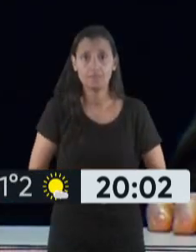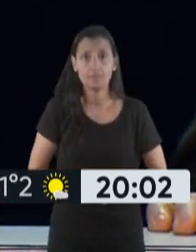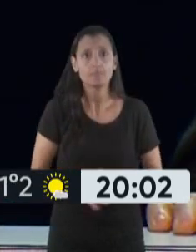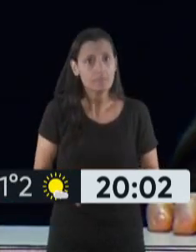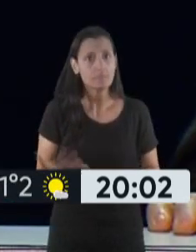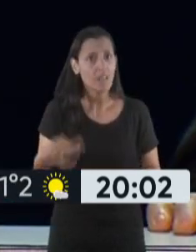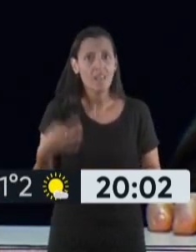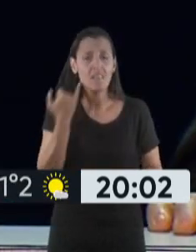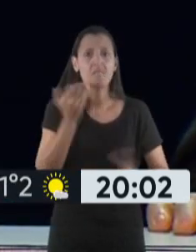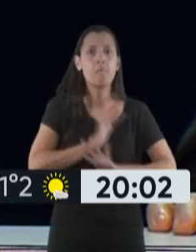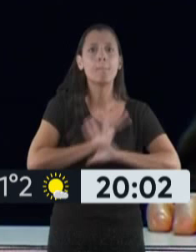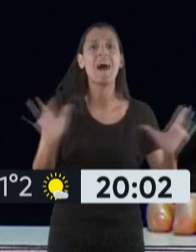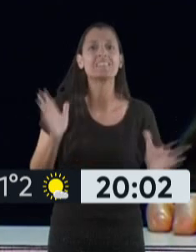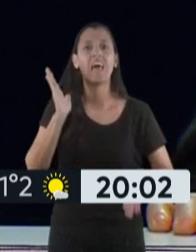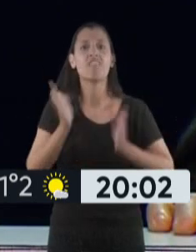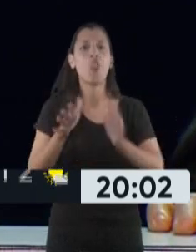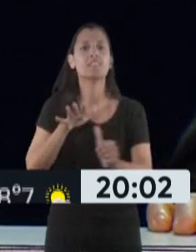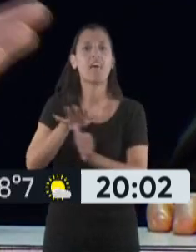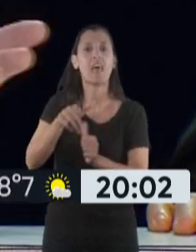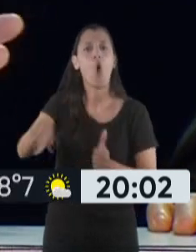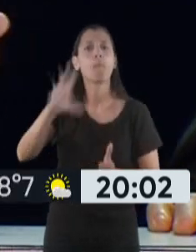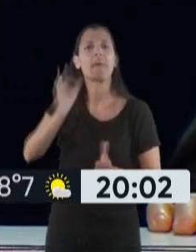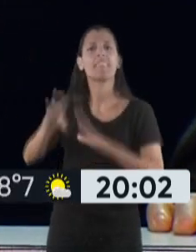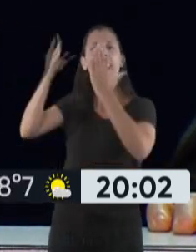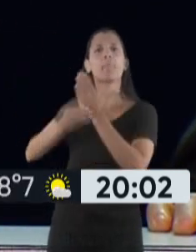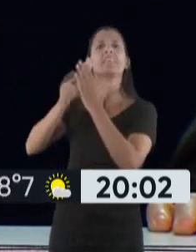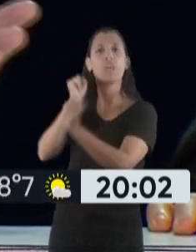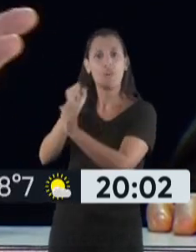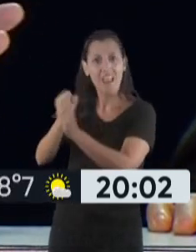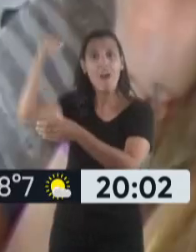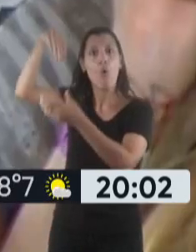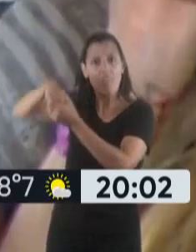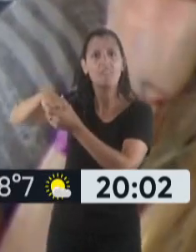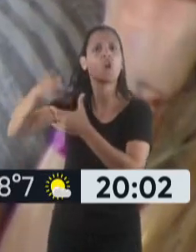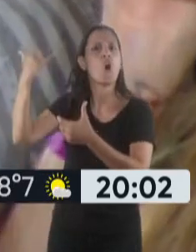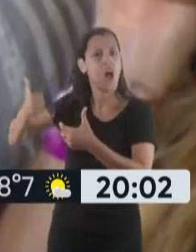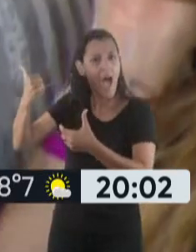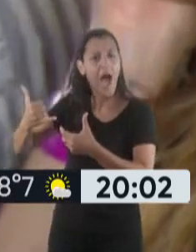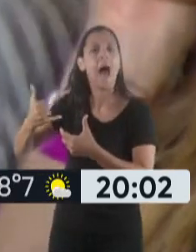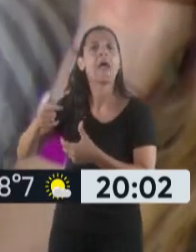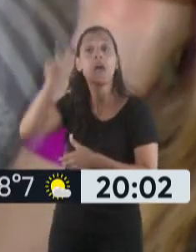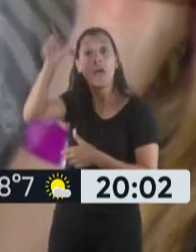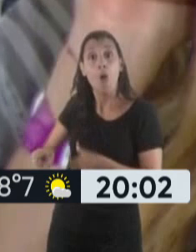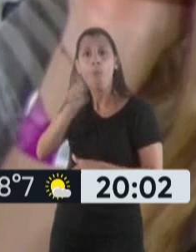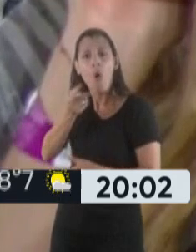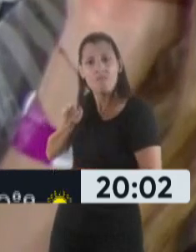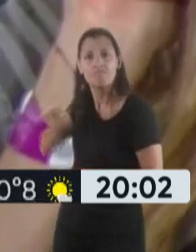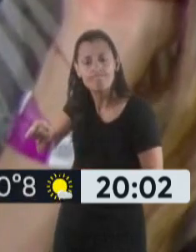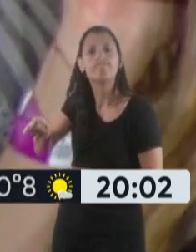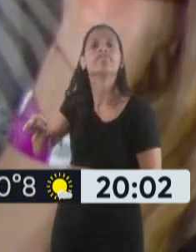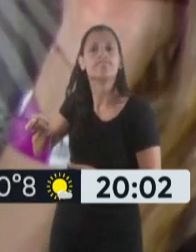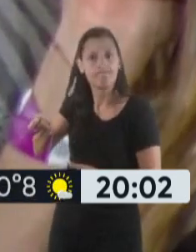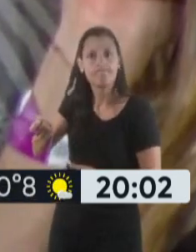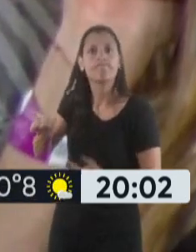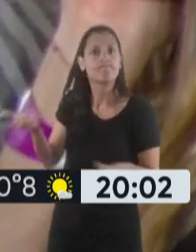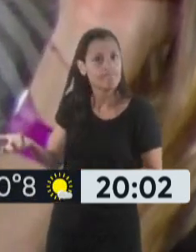Tenemos que terminar con la violencia de género. Hoy me enteré que en el Ministerio de Trabajo tuvimos un episodio, un femicidio,